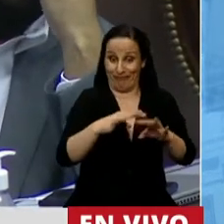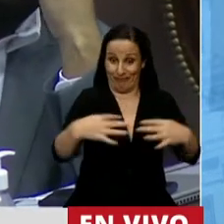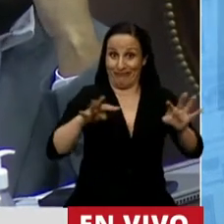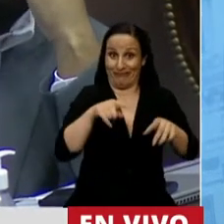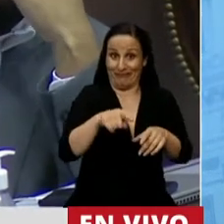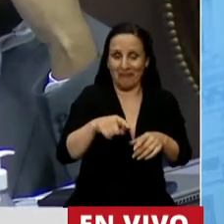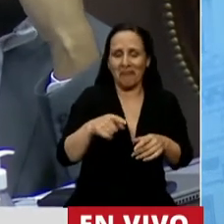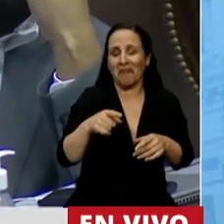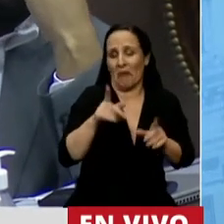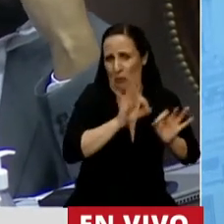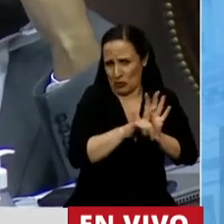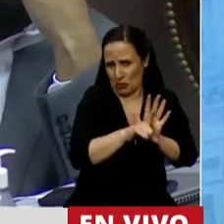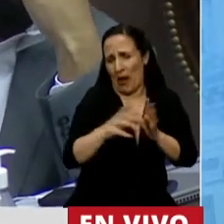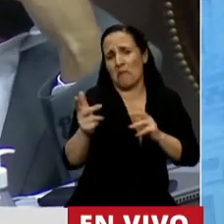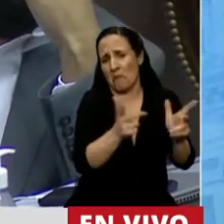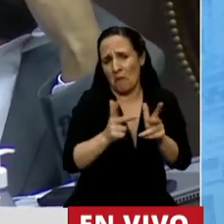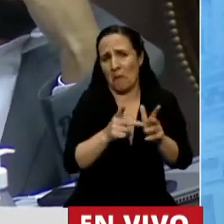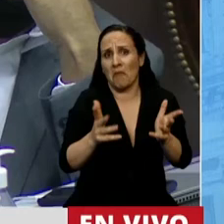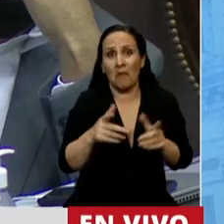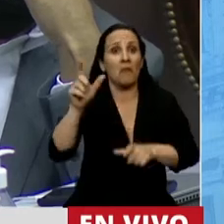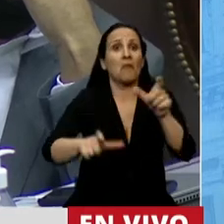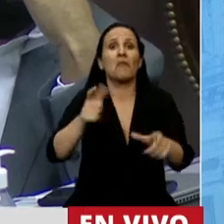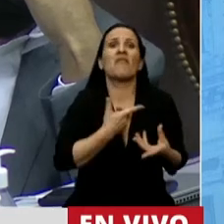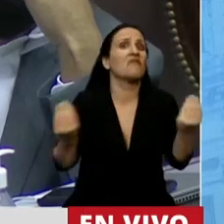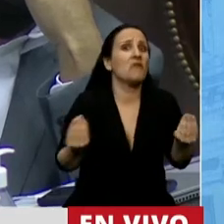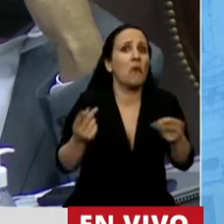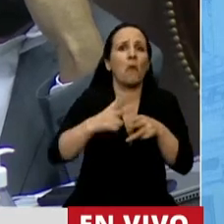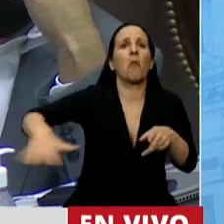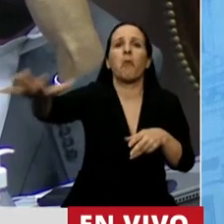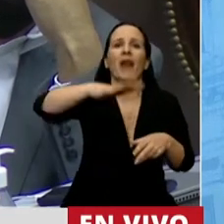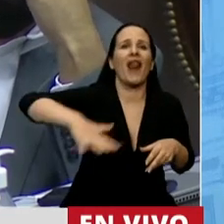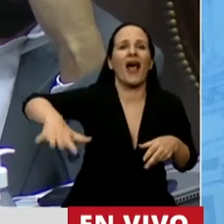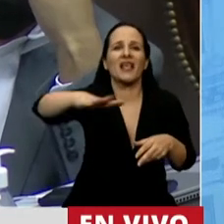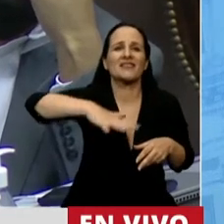el proyecto de ley que nos convoca, la ciudadanía está en la plaza con sus